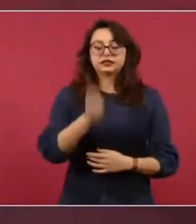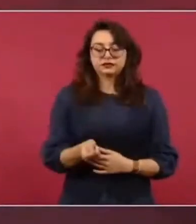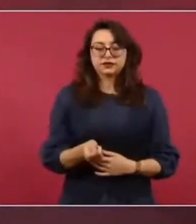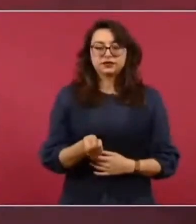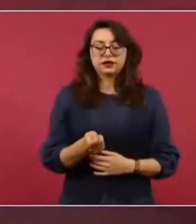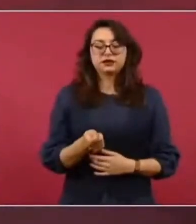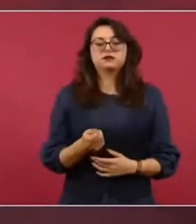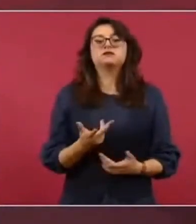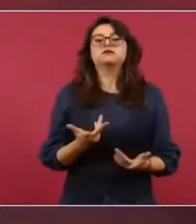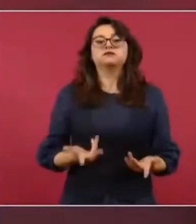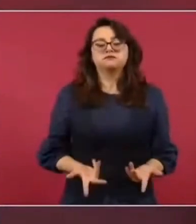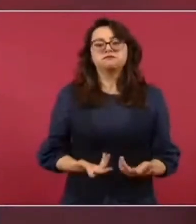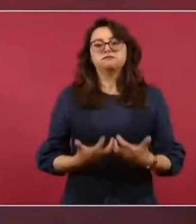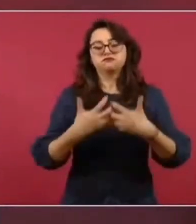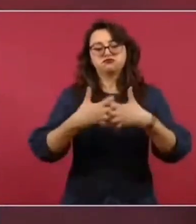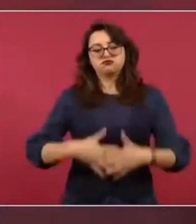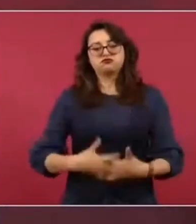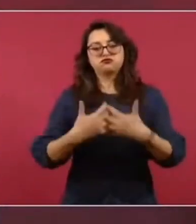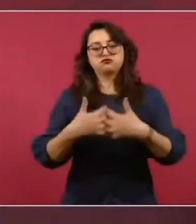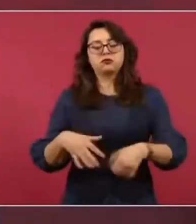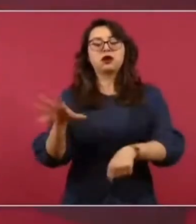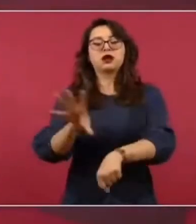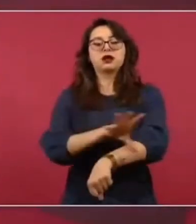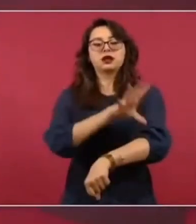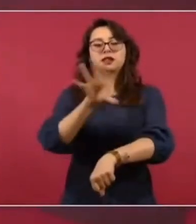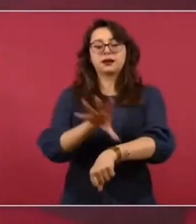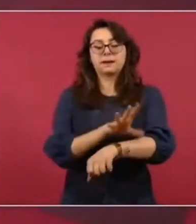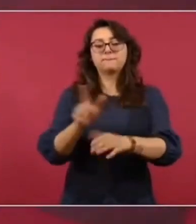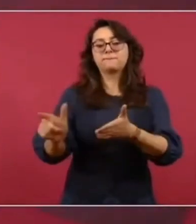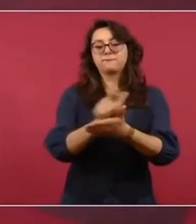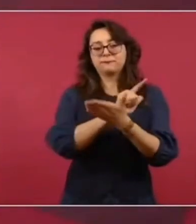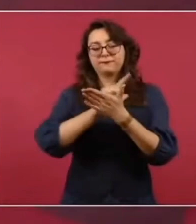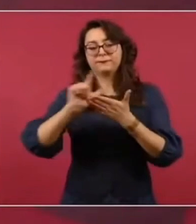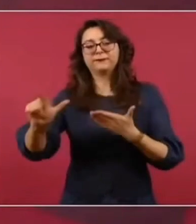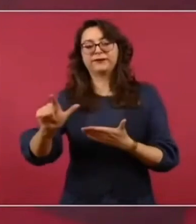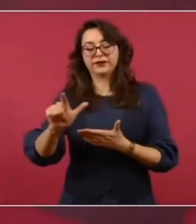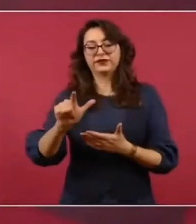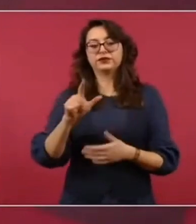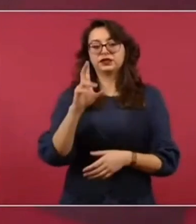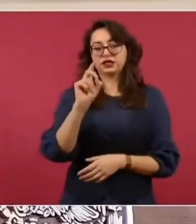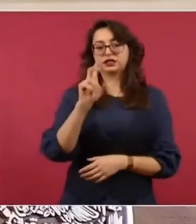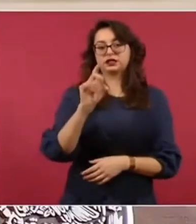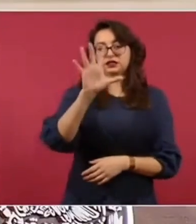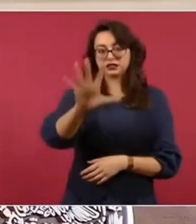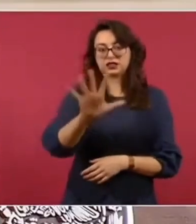con procesos de energías renovables, limpias,